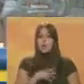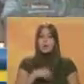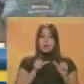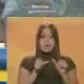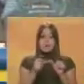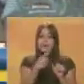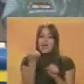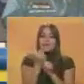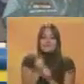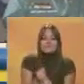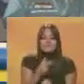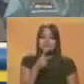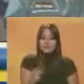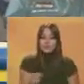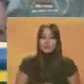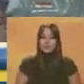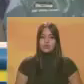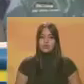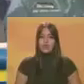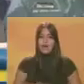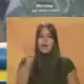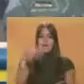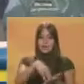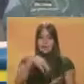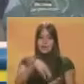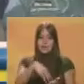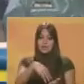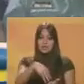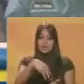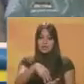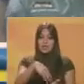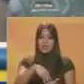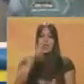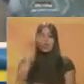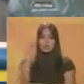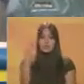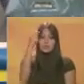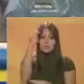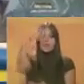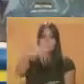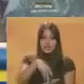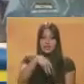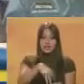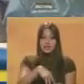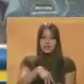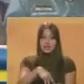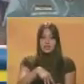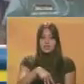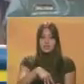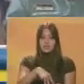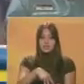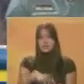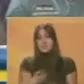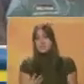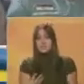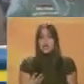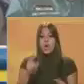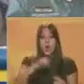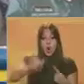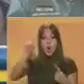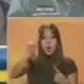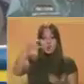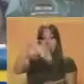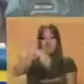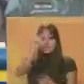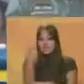esperando. En Miranda, los diputados de Miranda y los que, bueno, los otros